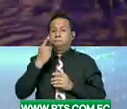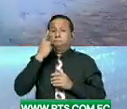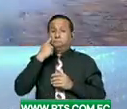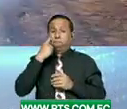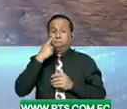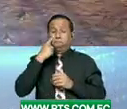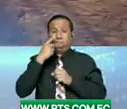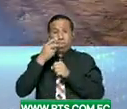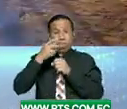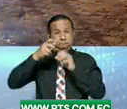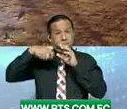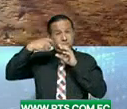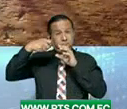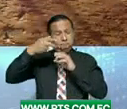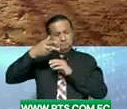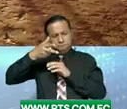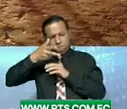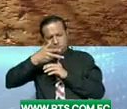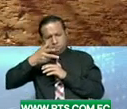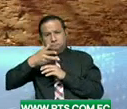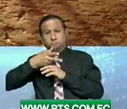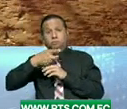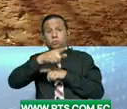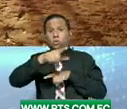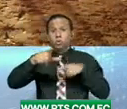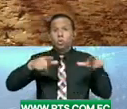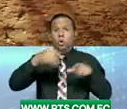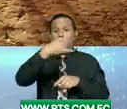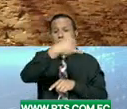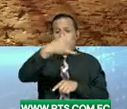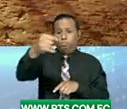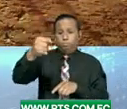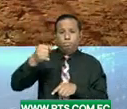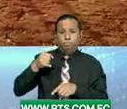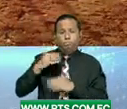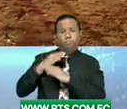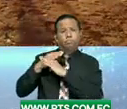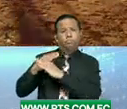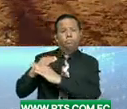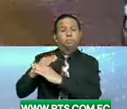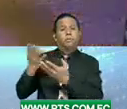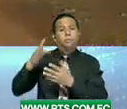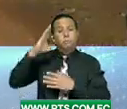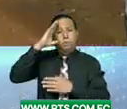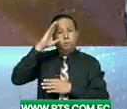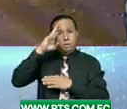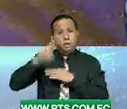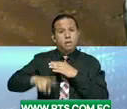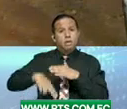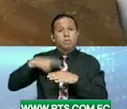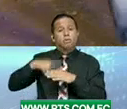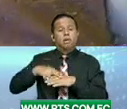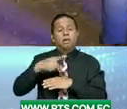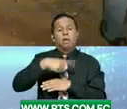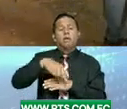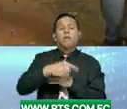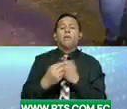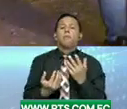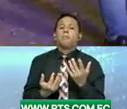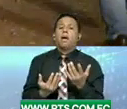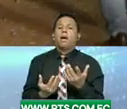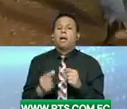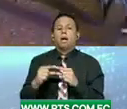mostrar todavía que el sector está acordonado por la Policía Nacional. Lo que están esperando es que llegue y arribe el personal